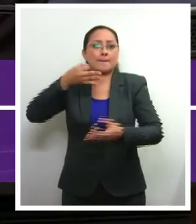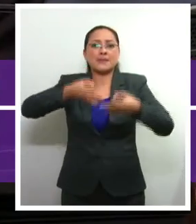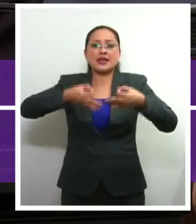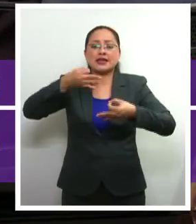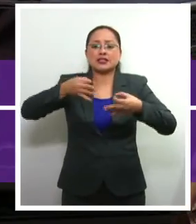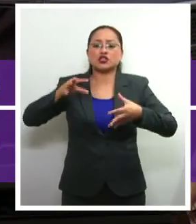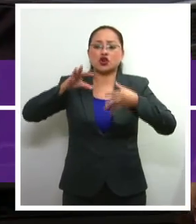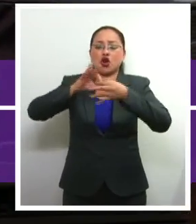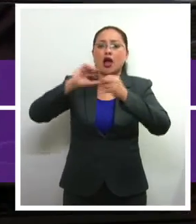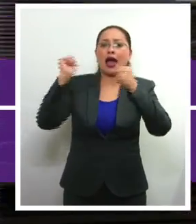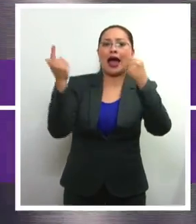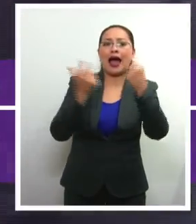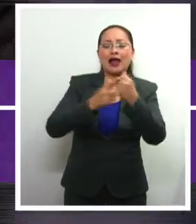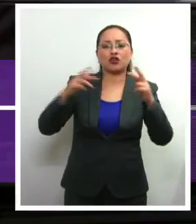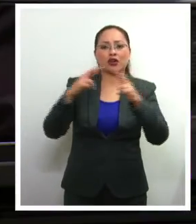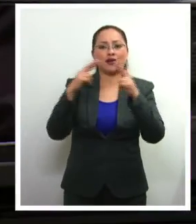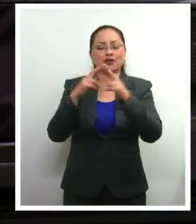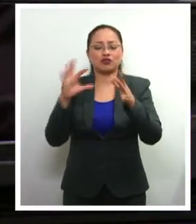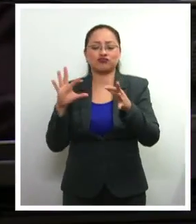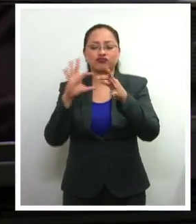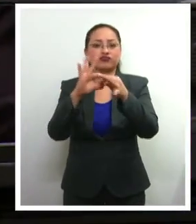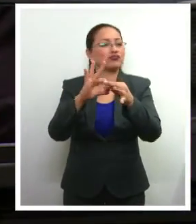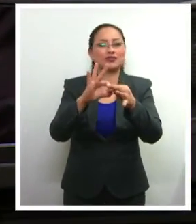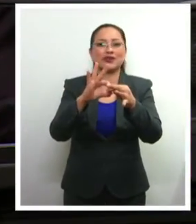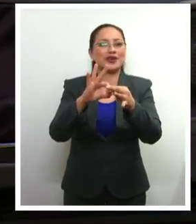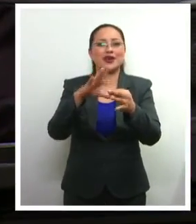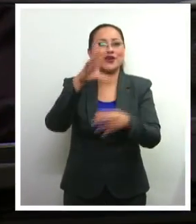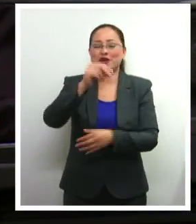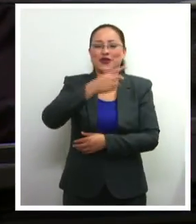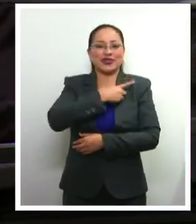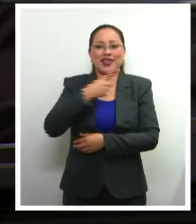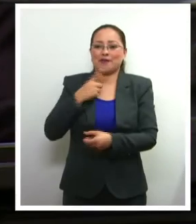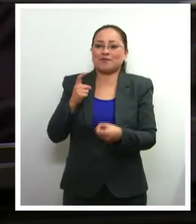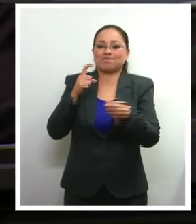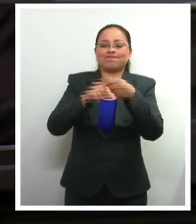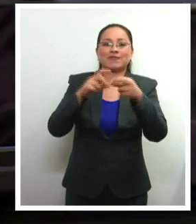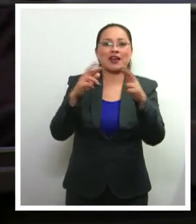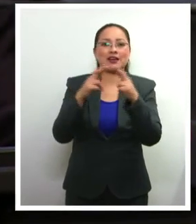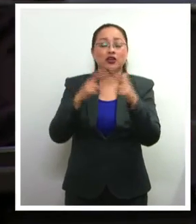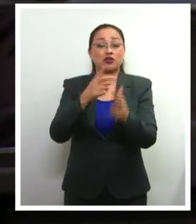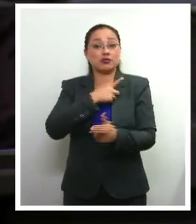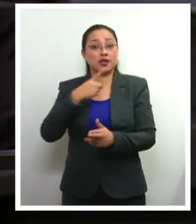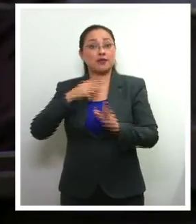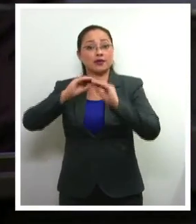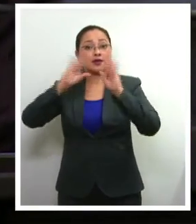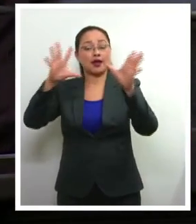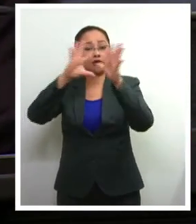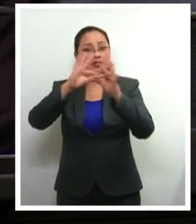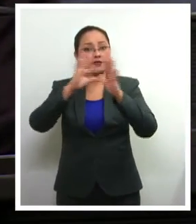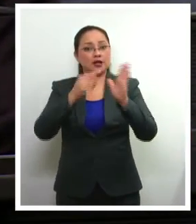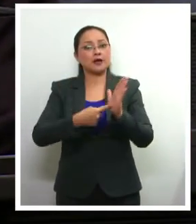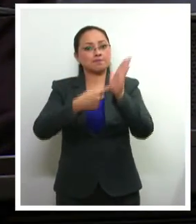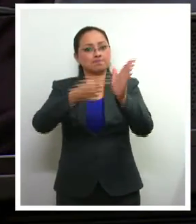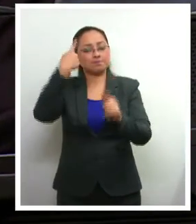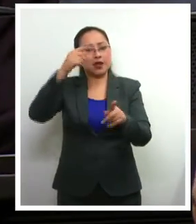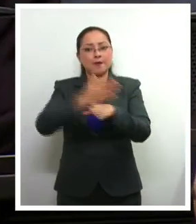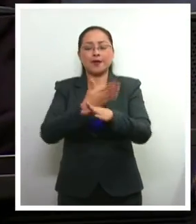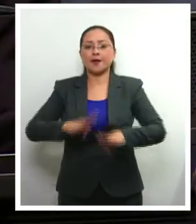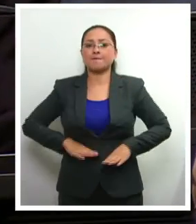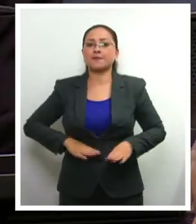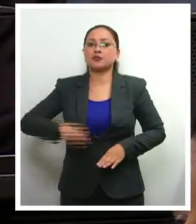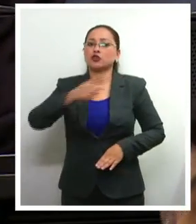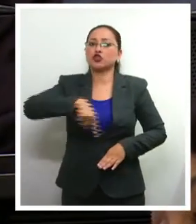culto religioso. Entonces yo quisiera pedir solamente que se aclarara esta situación por el beneficio de esta